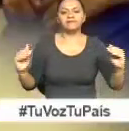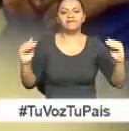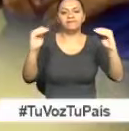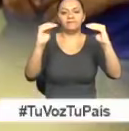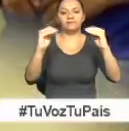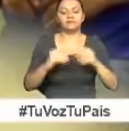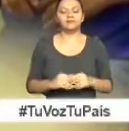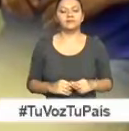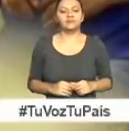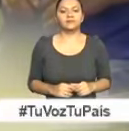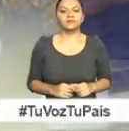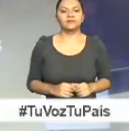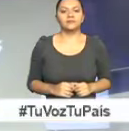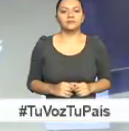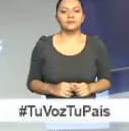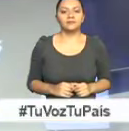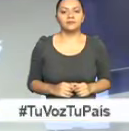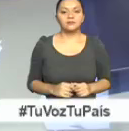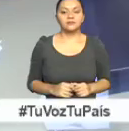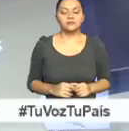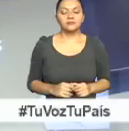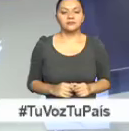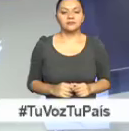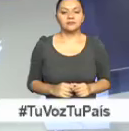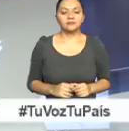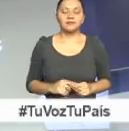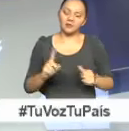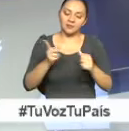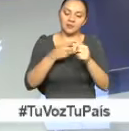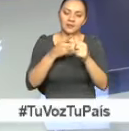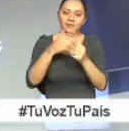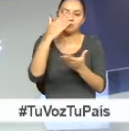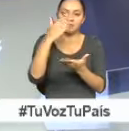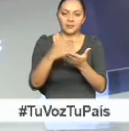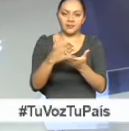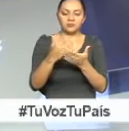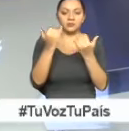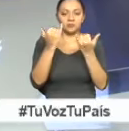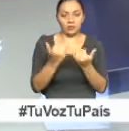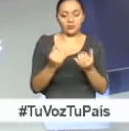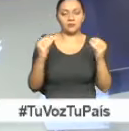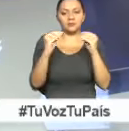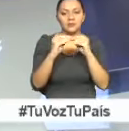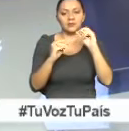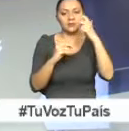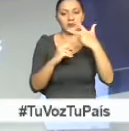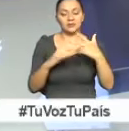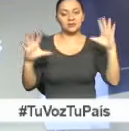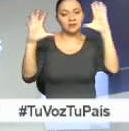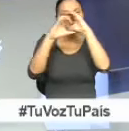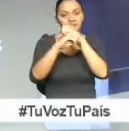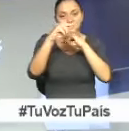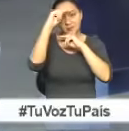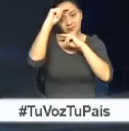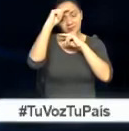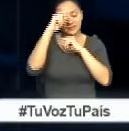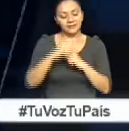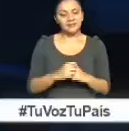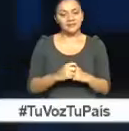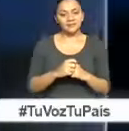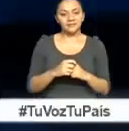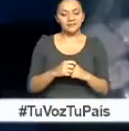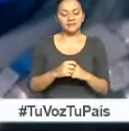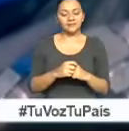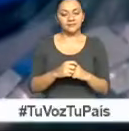Noticiero Ciudadano. Y es tiempo para un primer corte en esta su tercera emisión del Noticiero Ciudadano. Pero no se